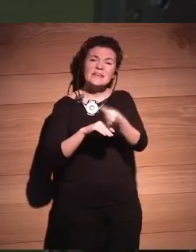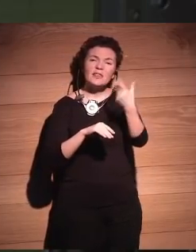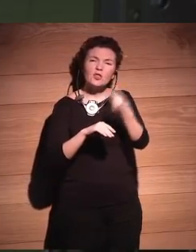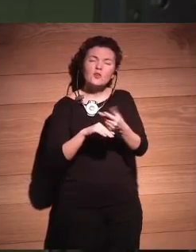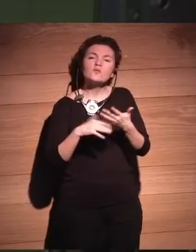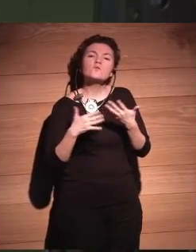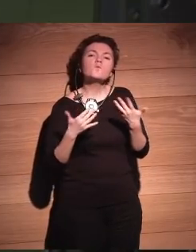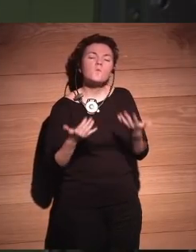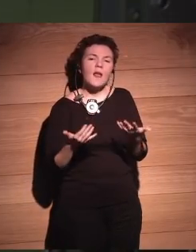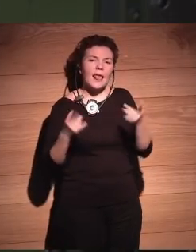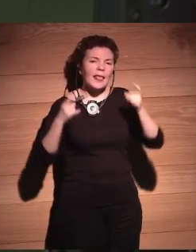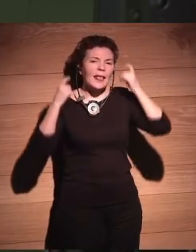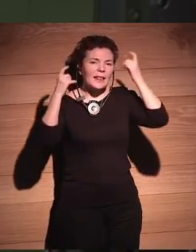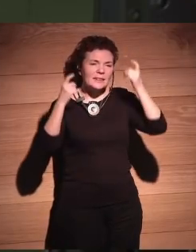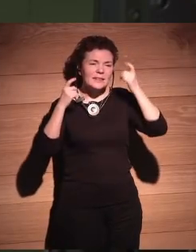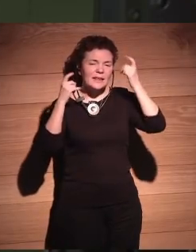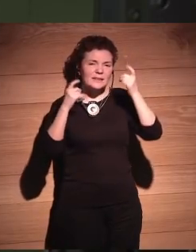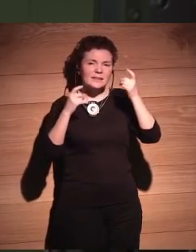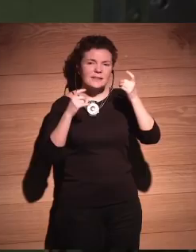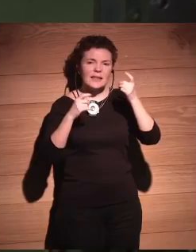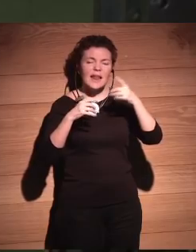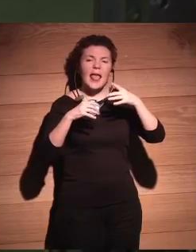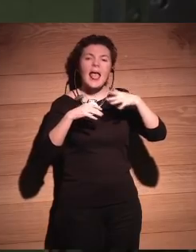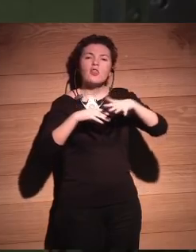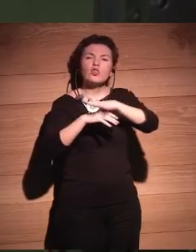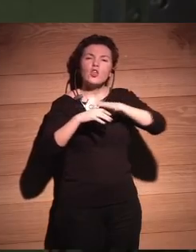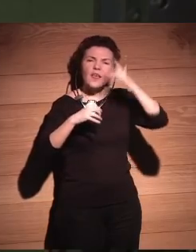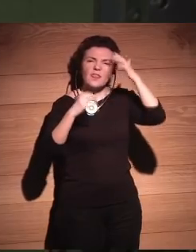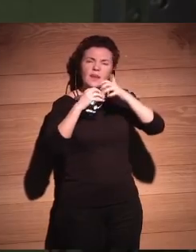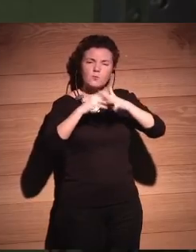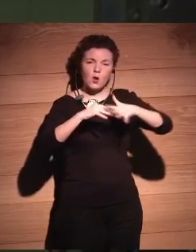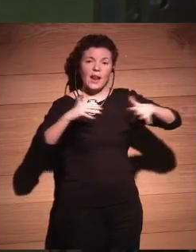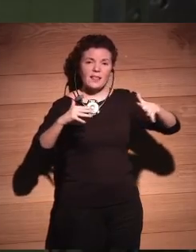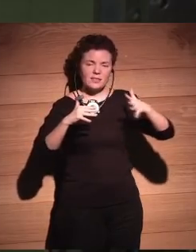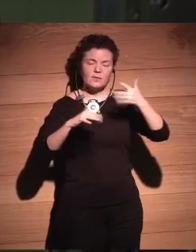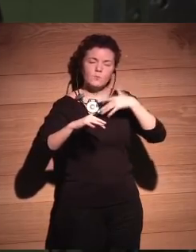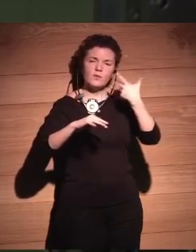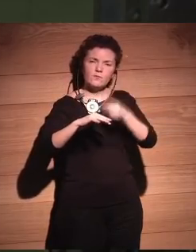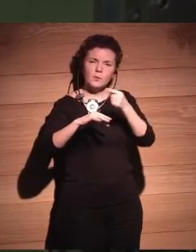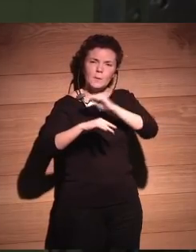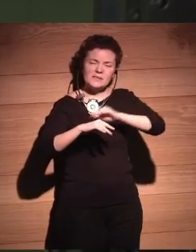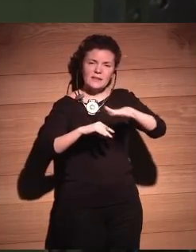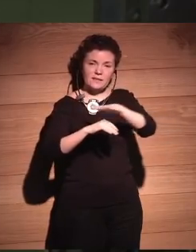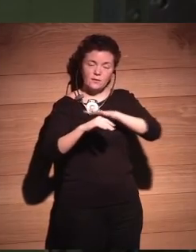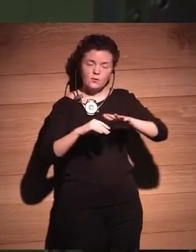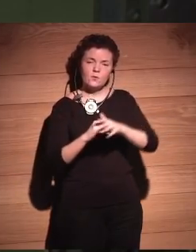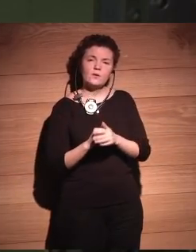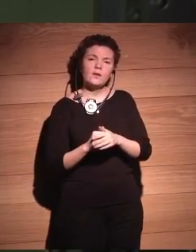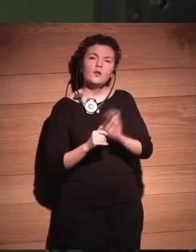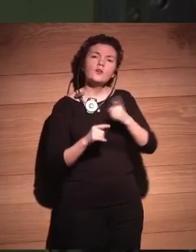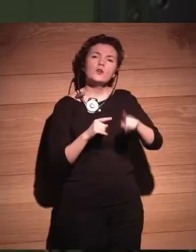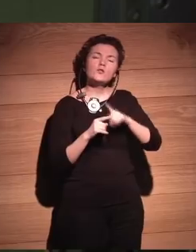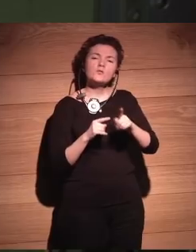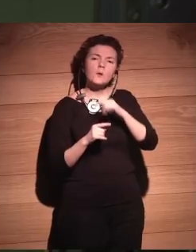es tratar volúmenes muy grandes de tejido cerebral. Otra cosa que se puede hacer ahora mismo es